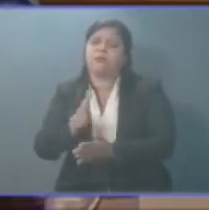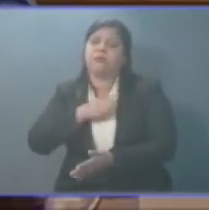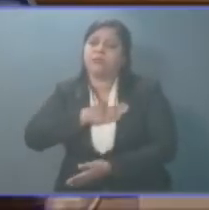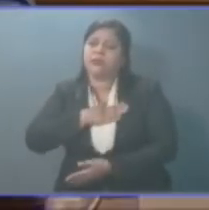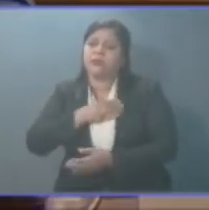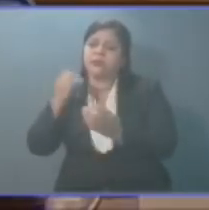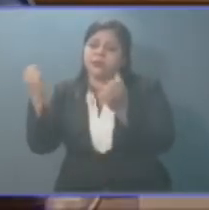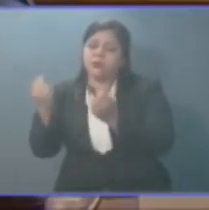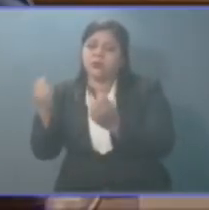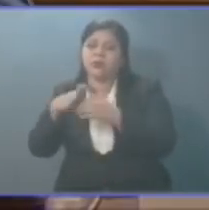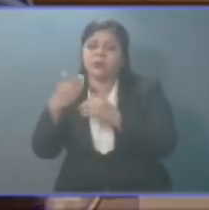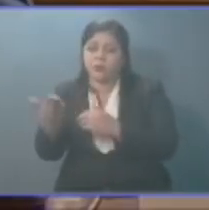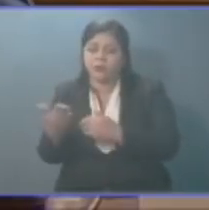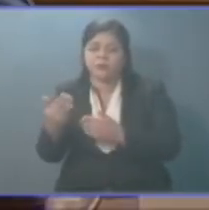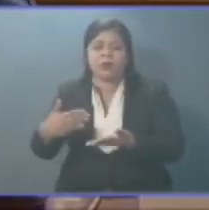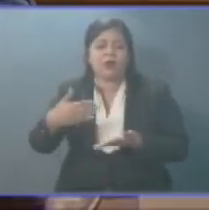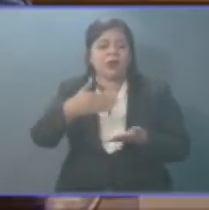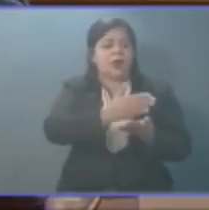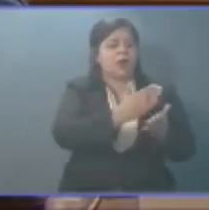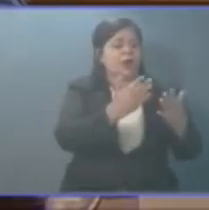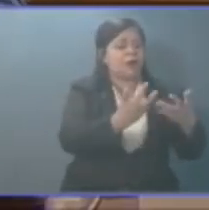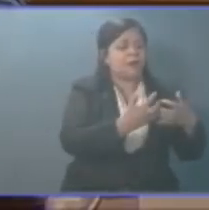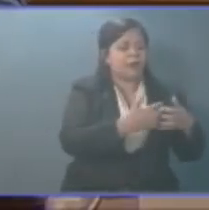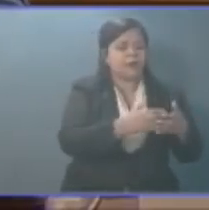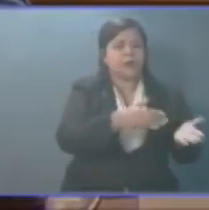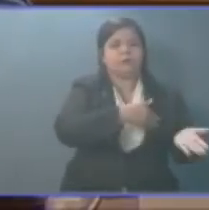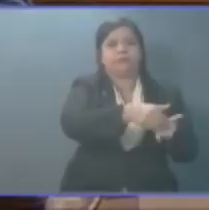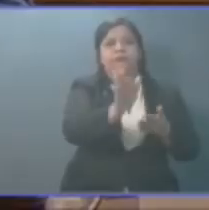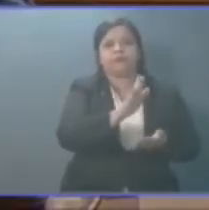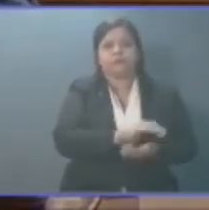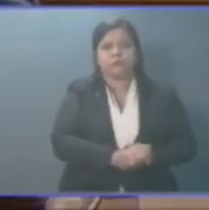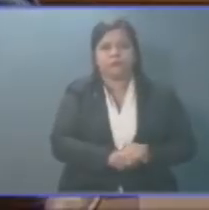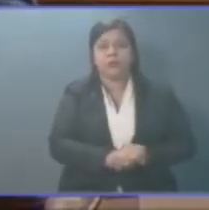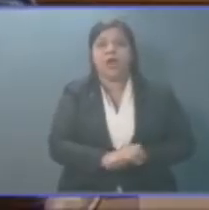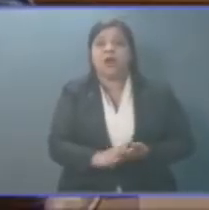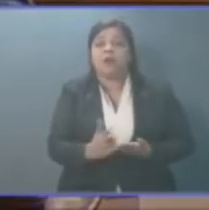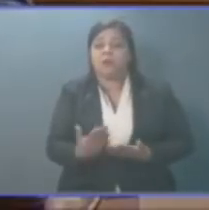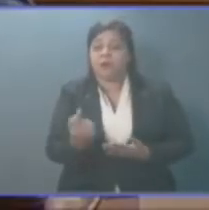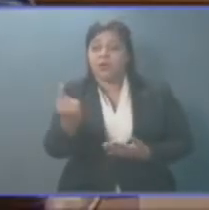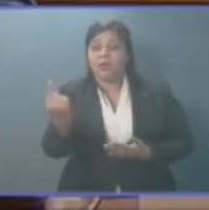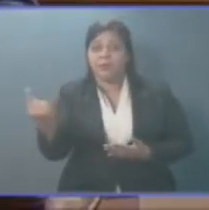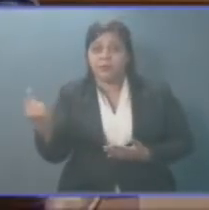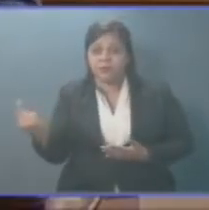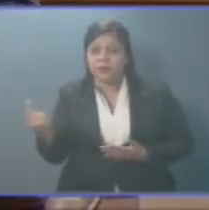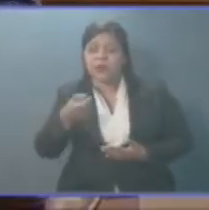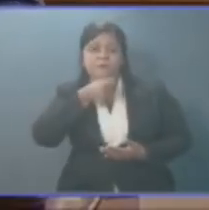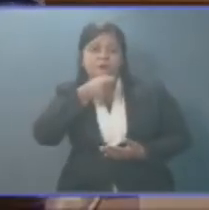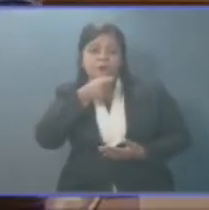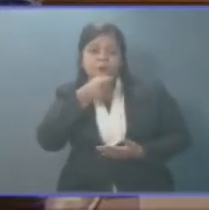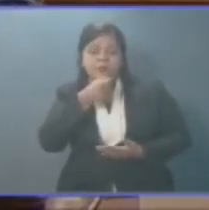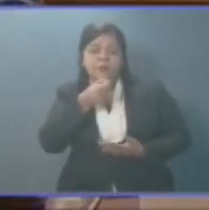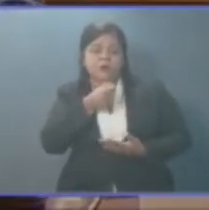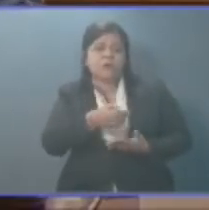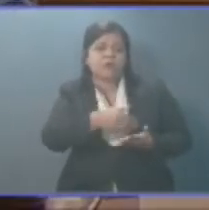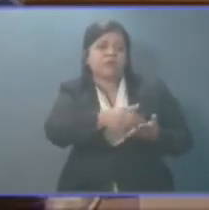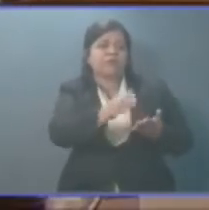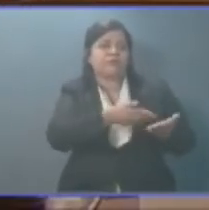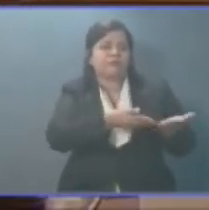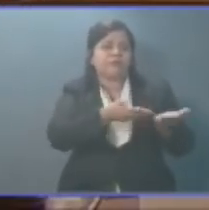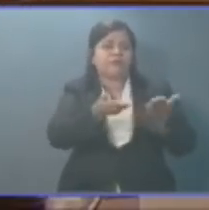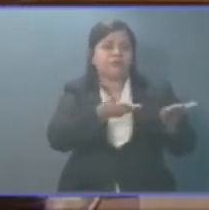al regreso de su empresa era destituido porque había gente vendiendo información de los gobiernos anteriores.